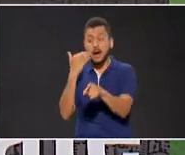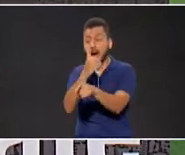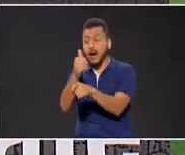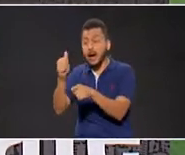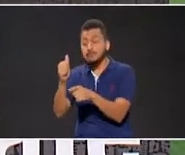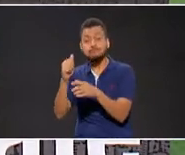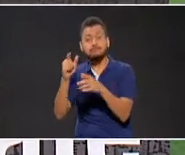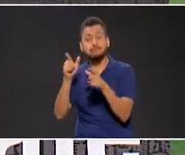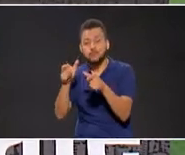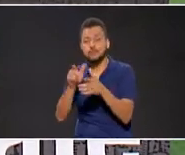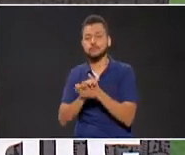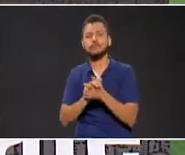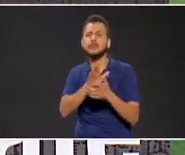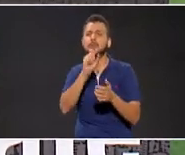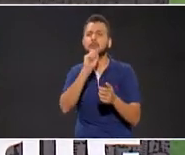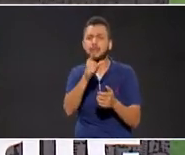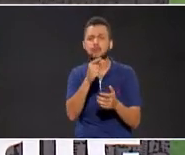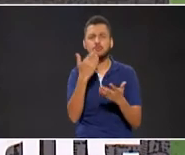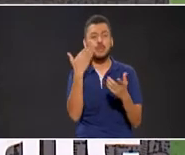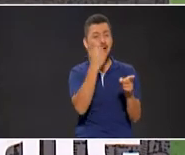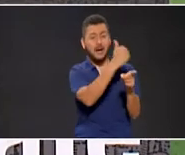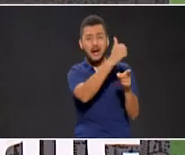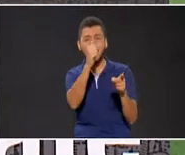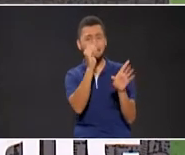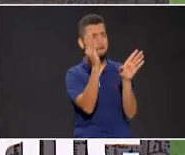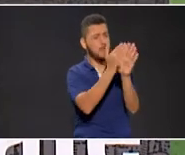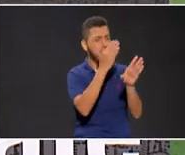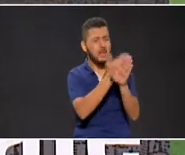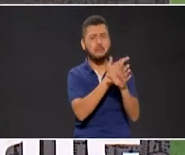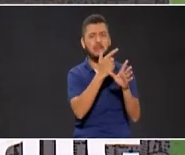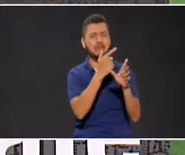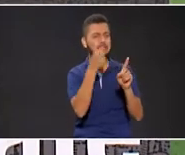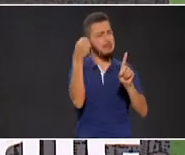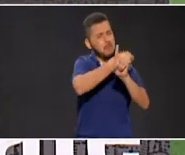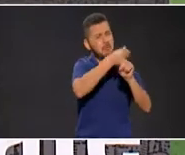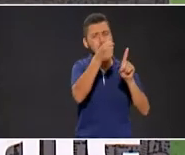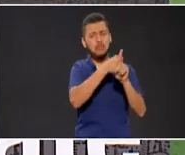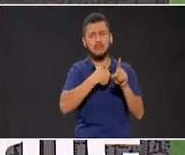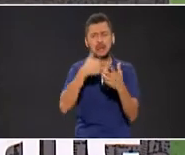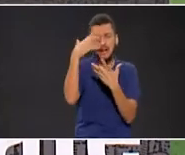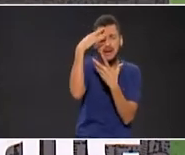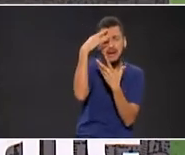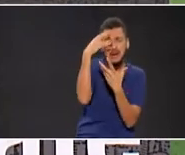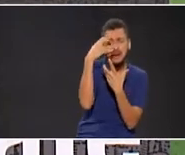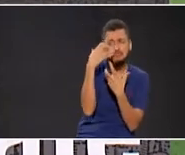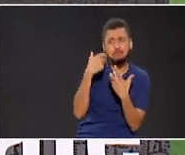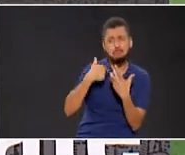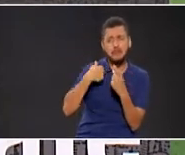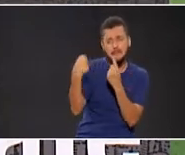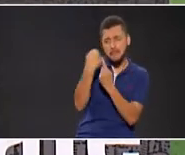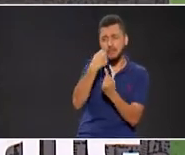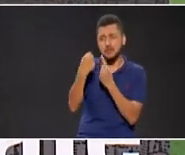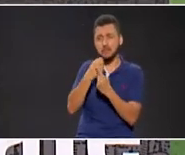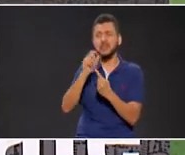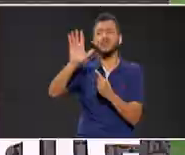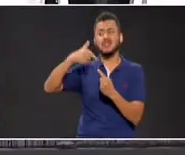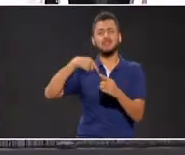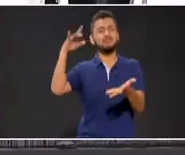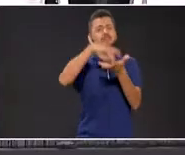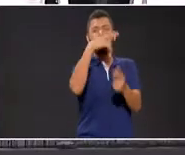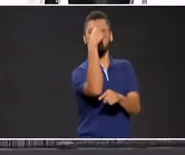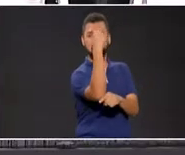luego quitan esa denuncia como combatirles el miedo como ayudarles con ese miedo que muchas veces es por miedo que lo hacen con